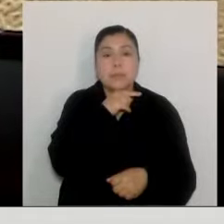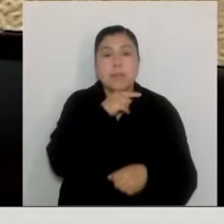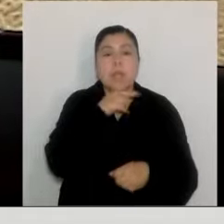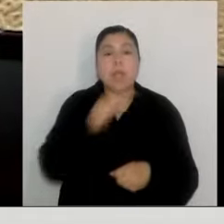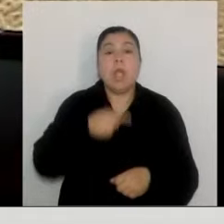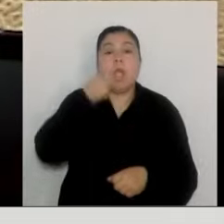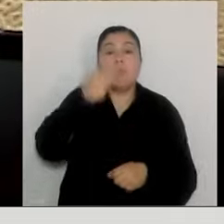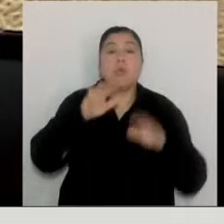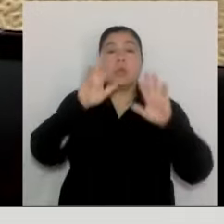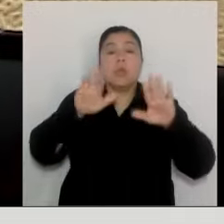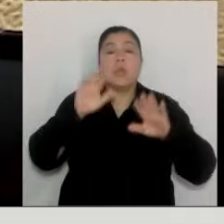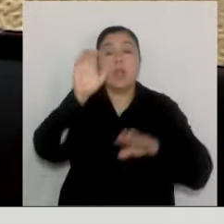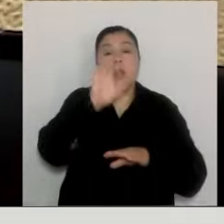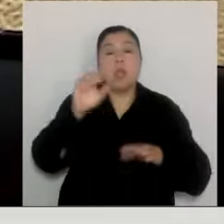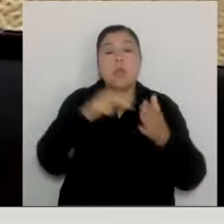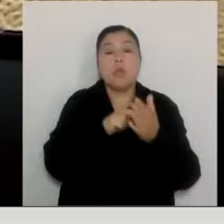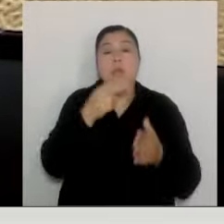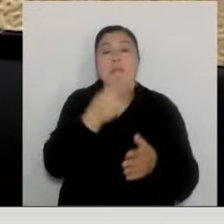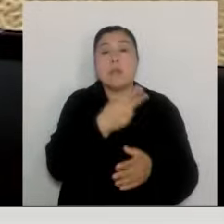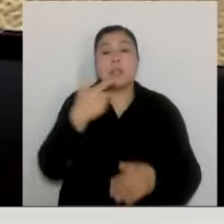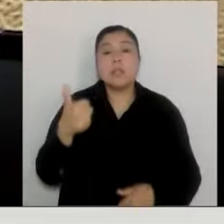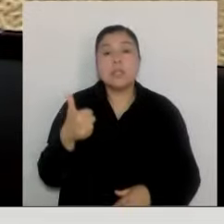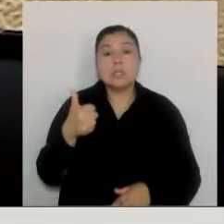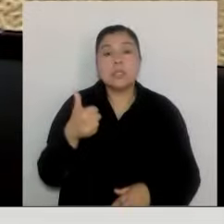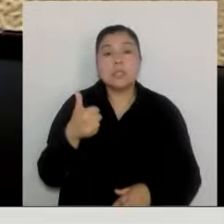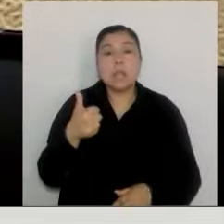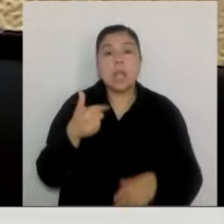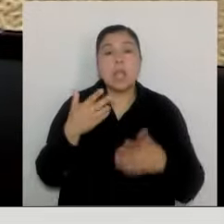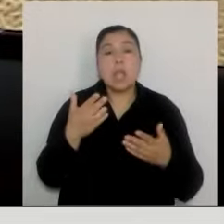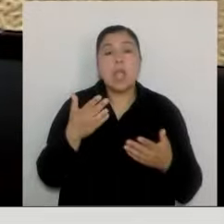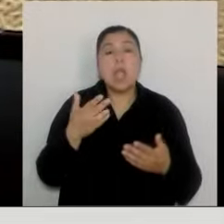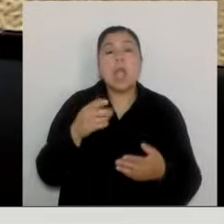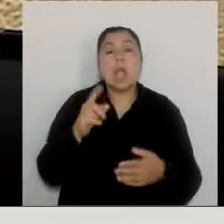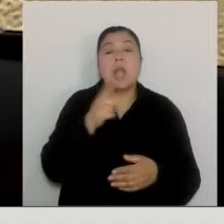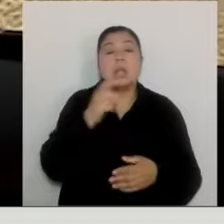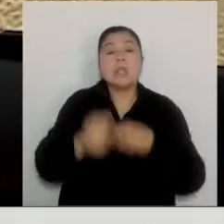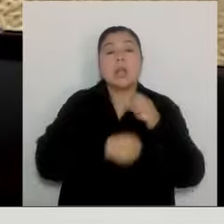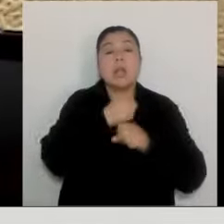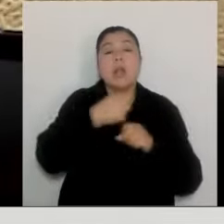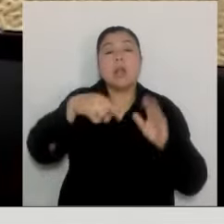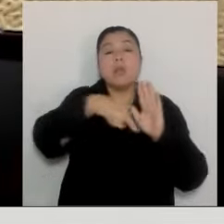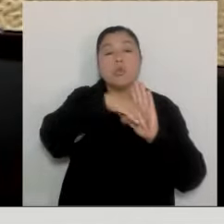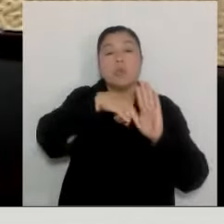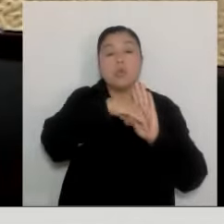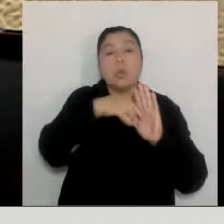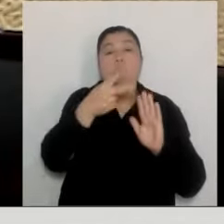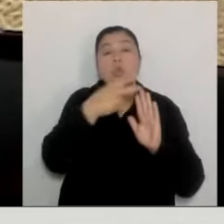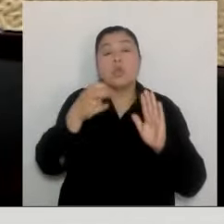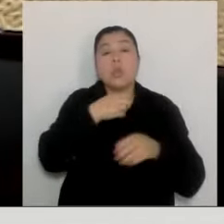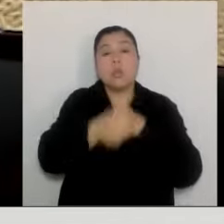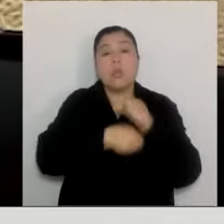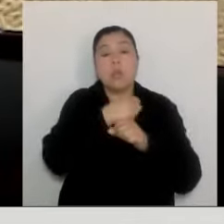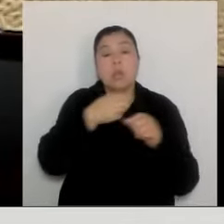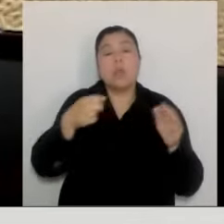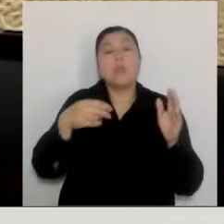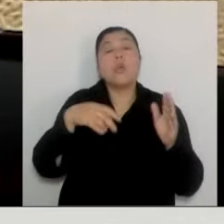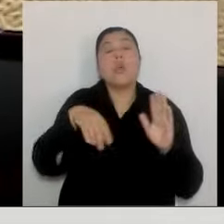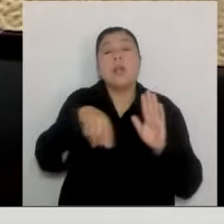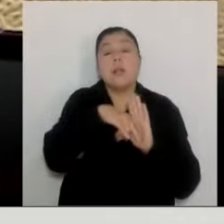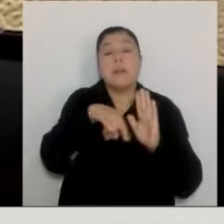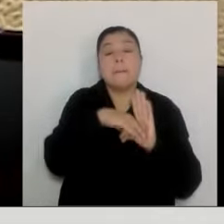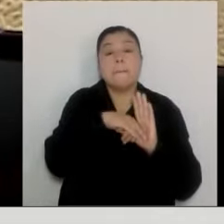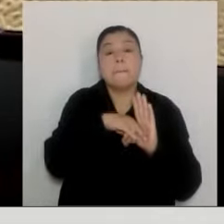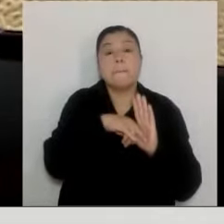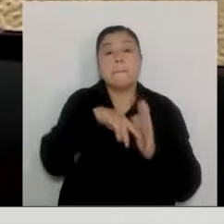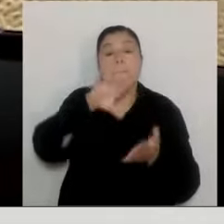de enero del 2026 va a ser El bicentenario de chiloé 200 años de anexión de chiloé a nuestro país